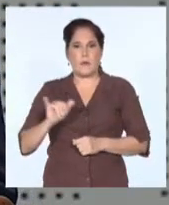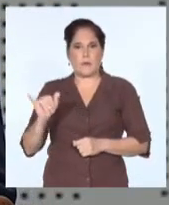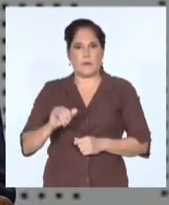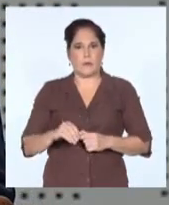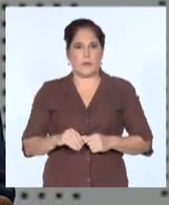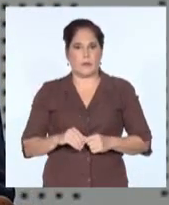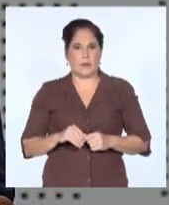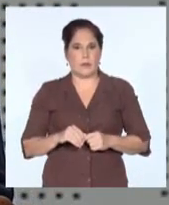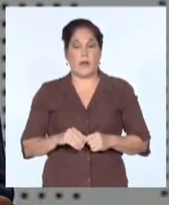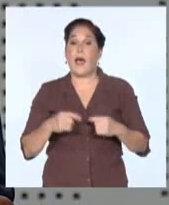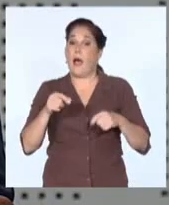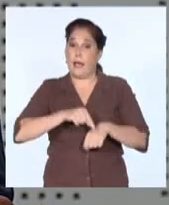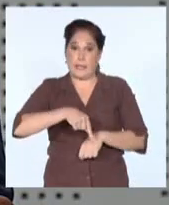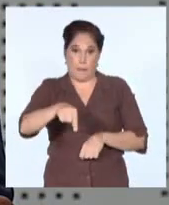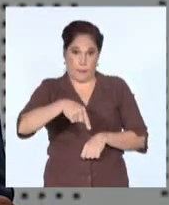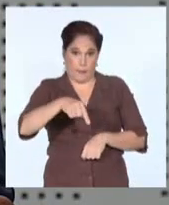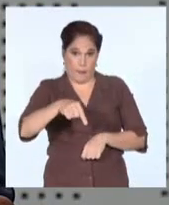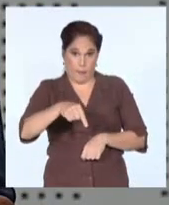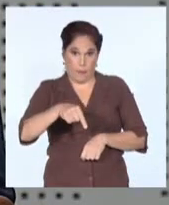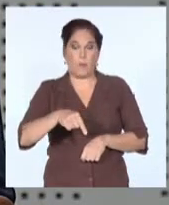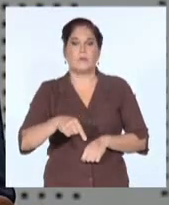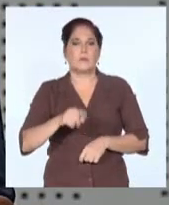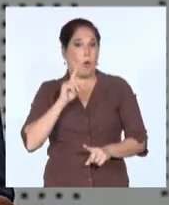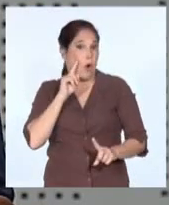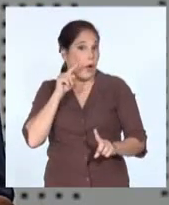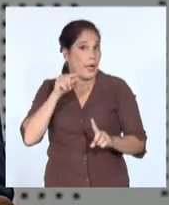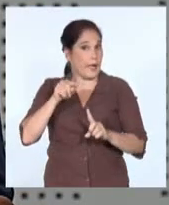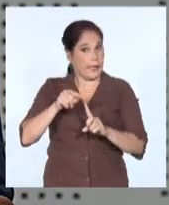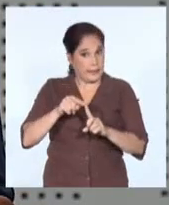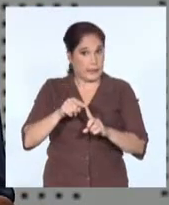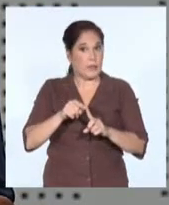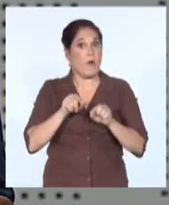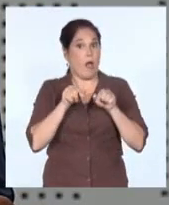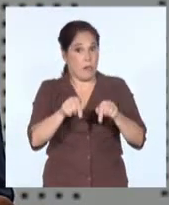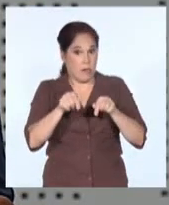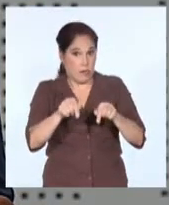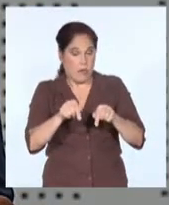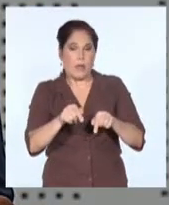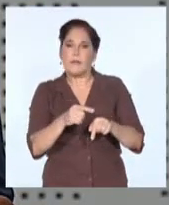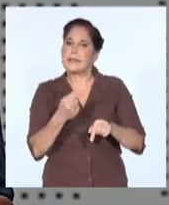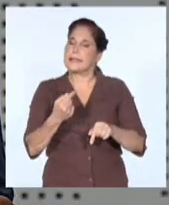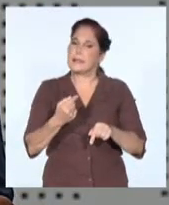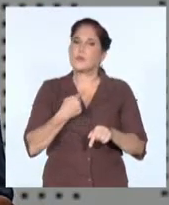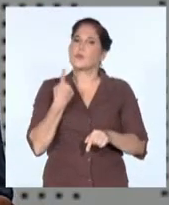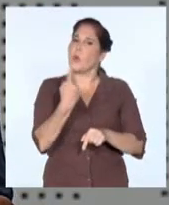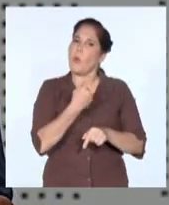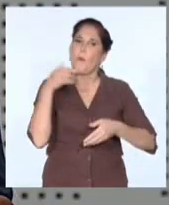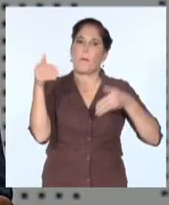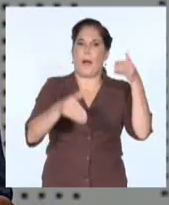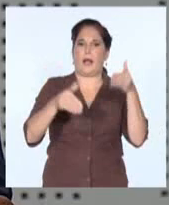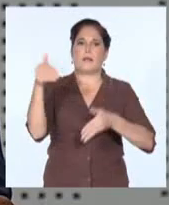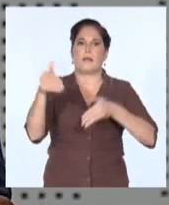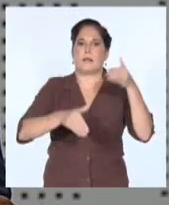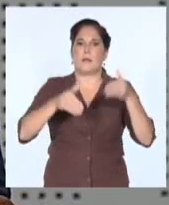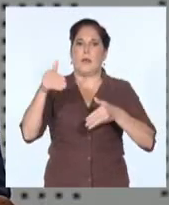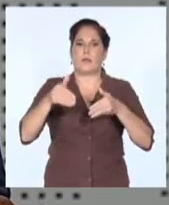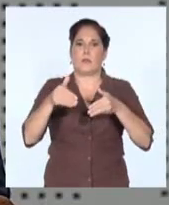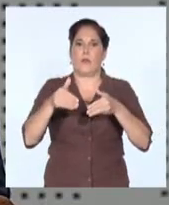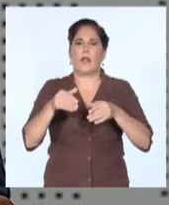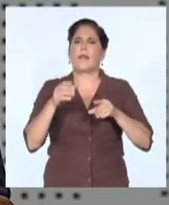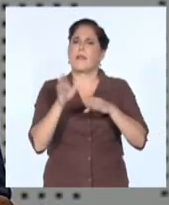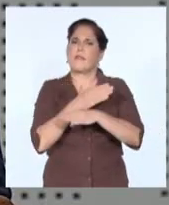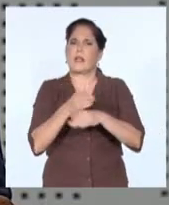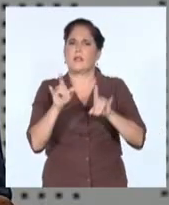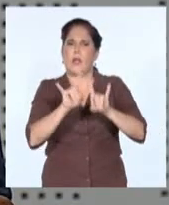que recientemente hay una misión lunar que ha tenido la participación de las universidades